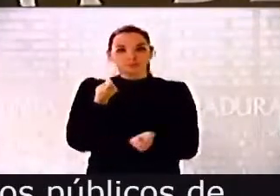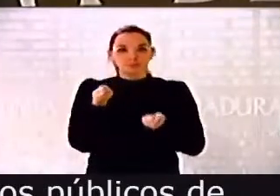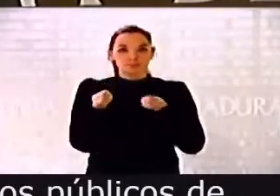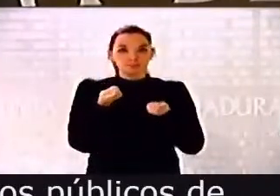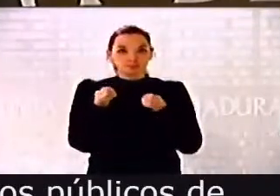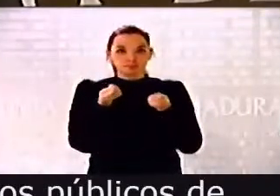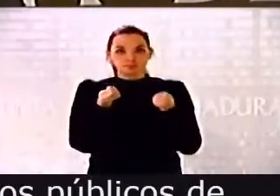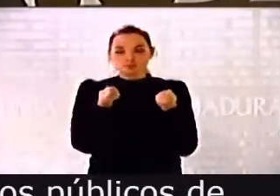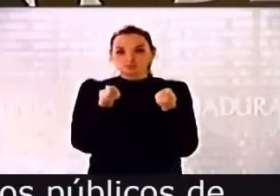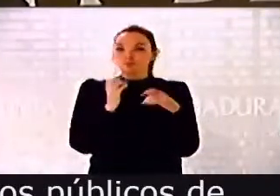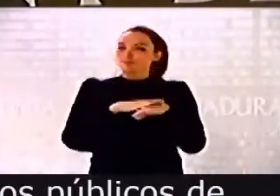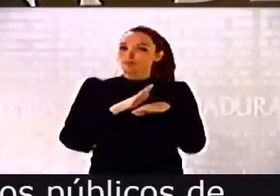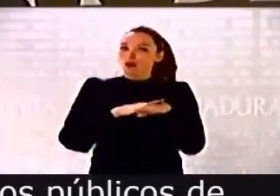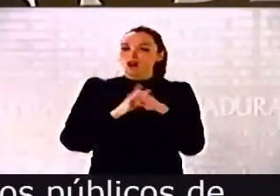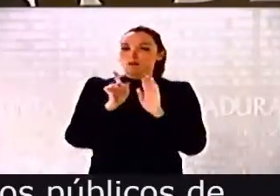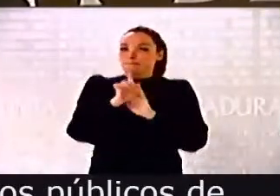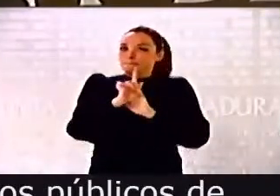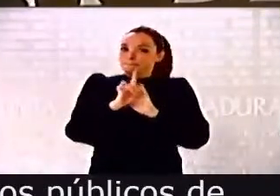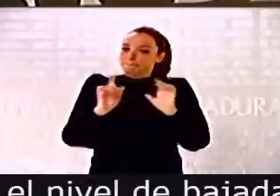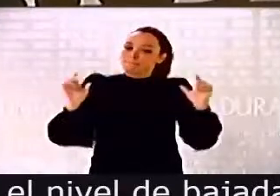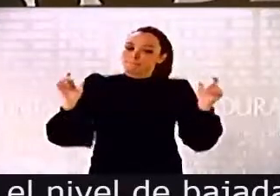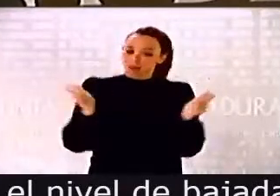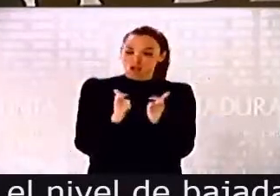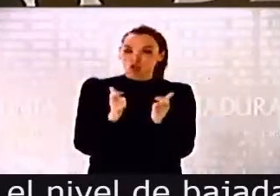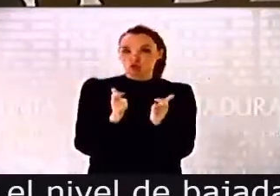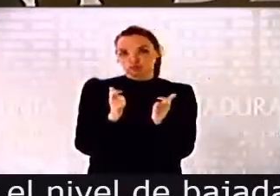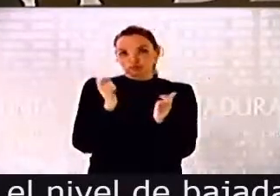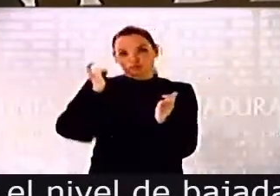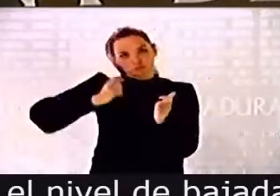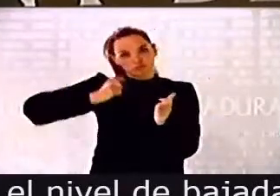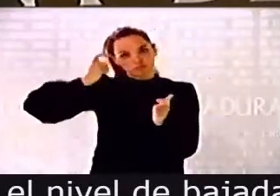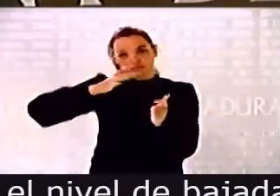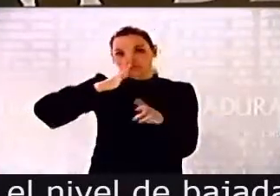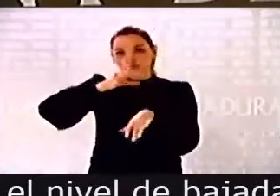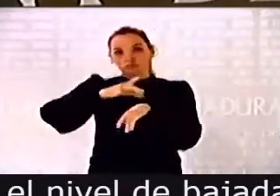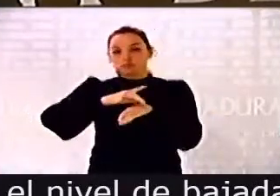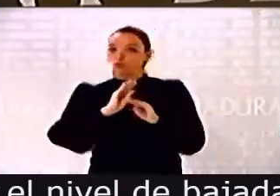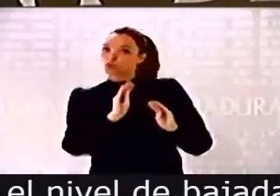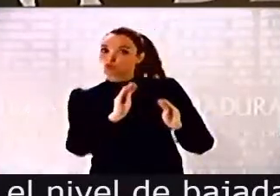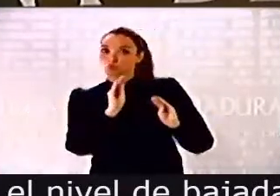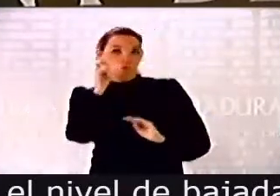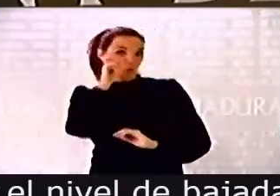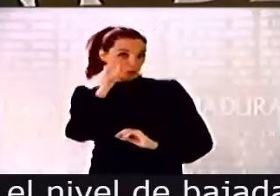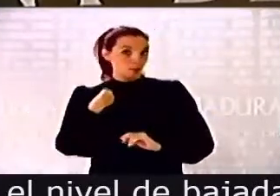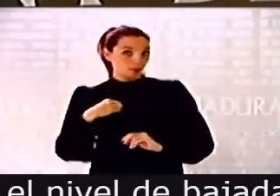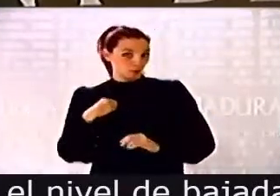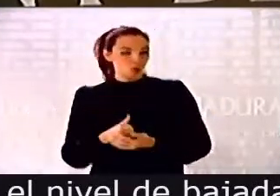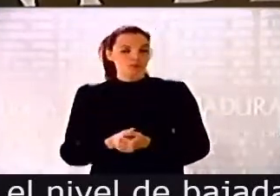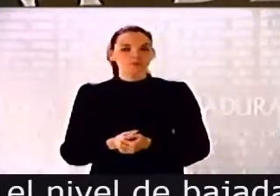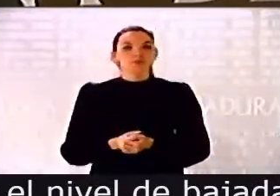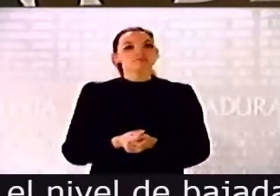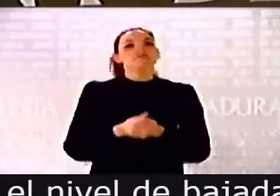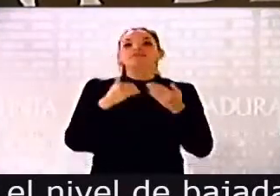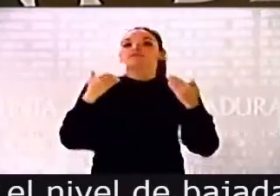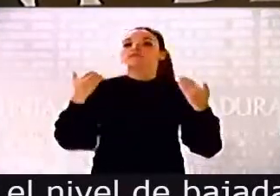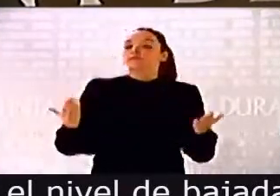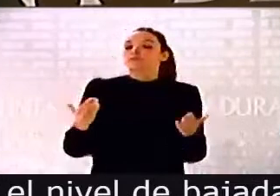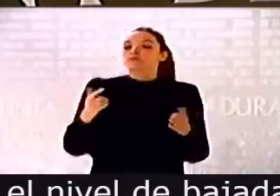de bajada en la incidencia acumulada que tiene la localidad de Hornacho y procederemos a una renovación